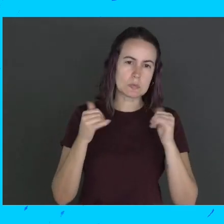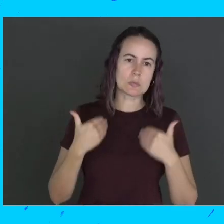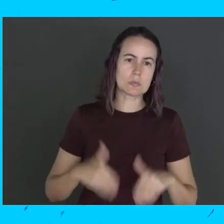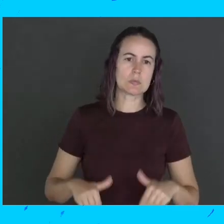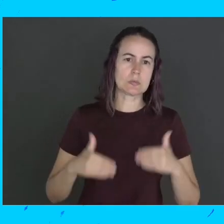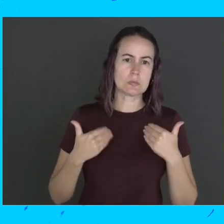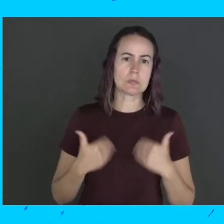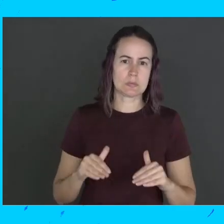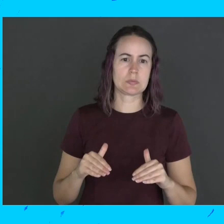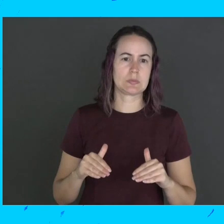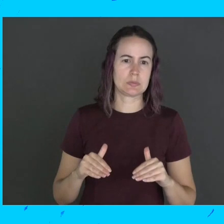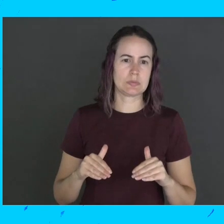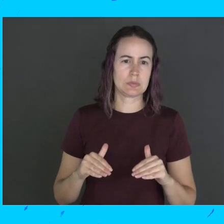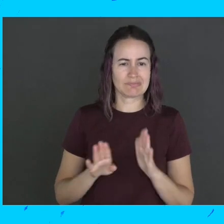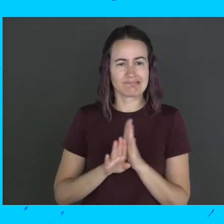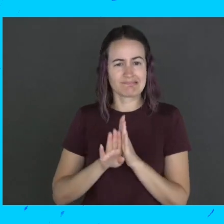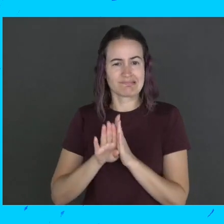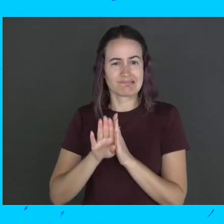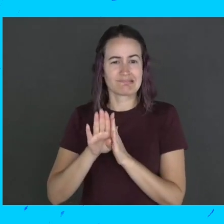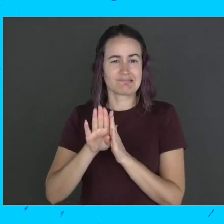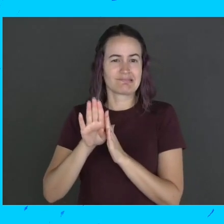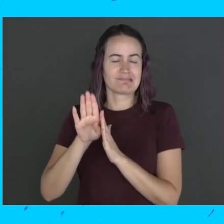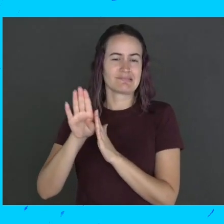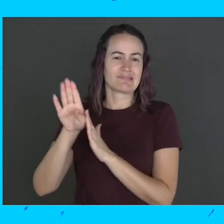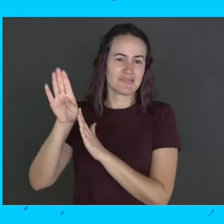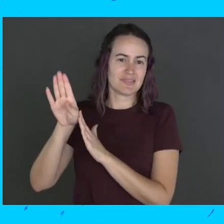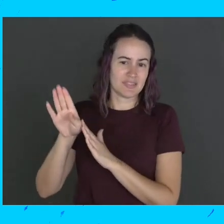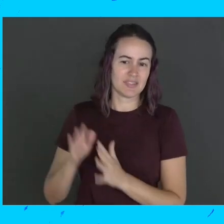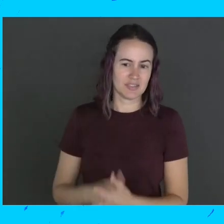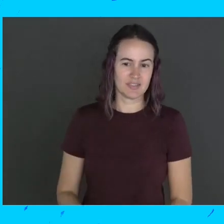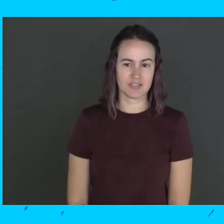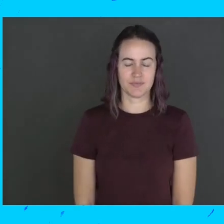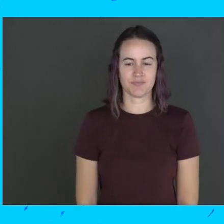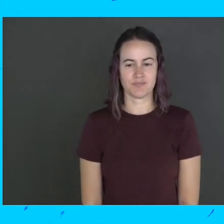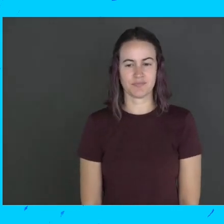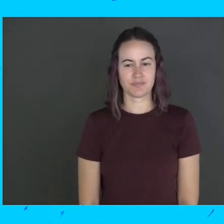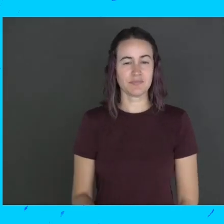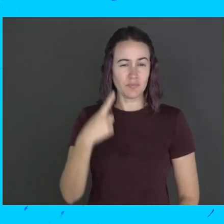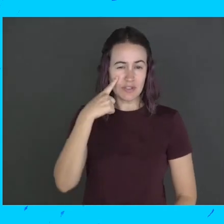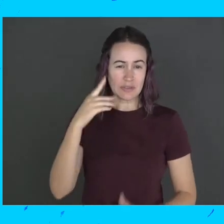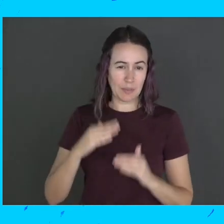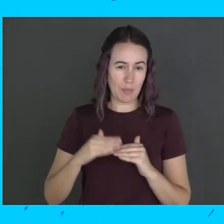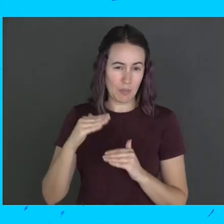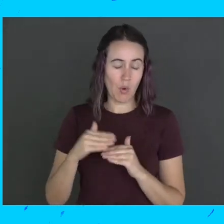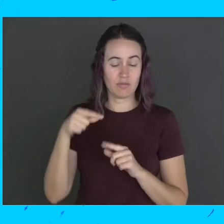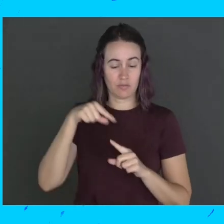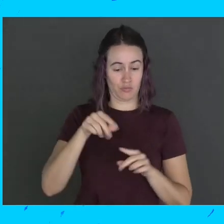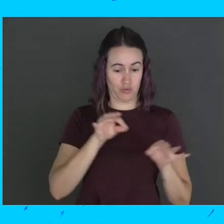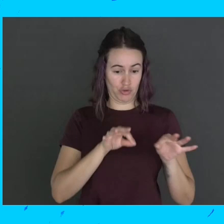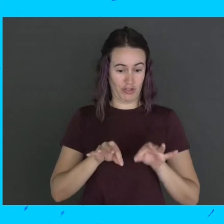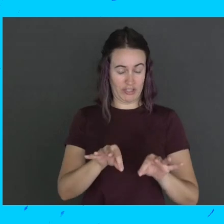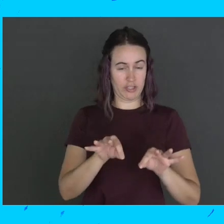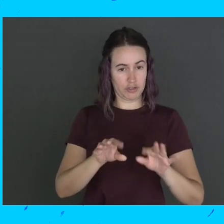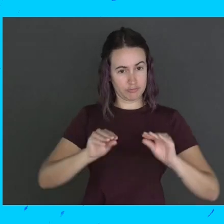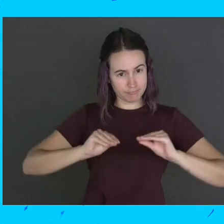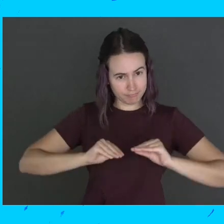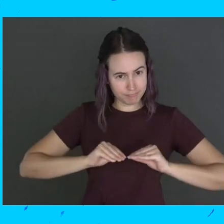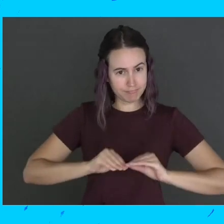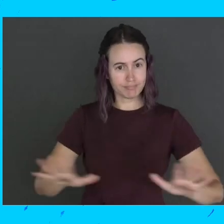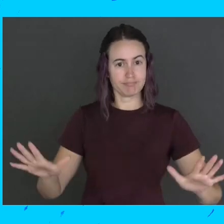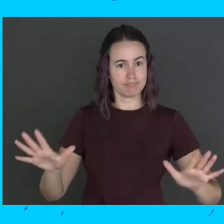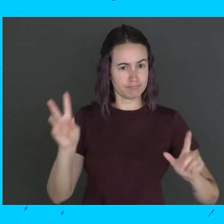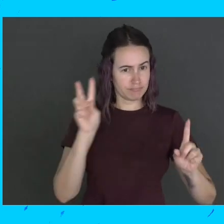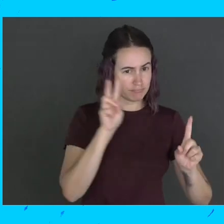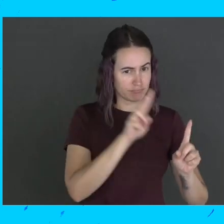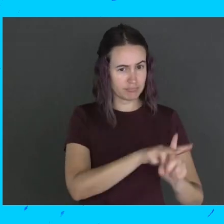ambiente de aprendizaje seguro y eficaz, que sea seguro y no violento. Y el pilar cuatro es la educación